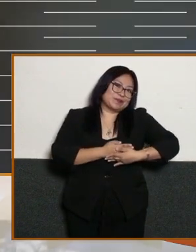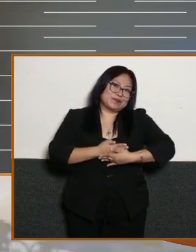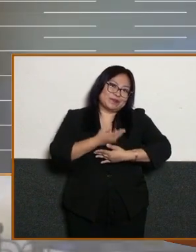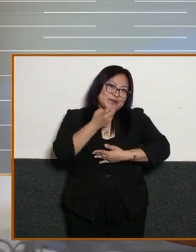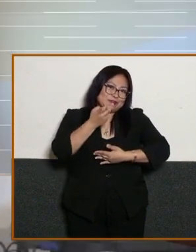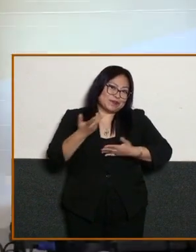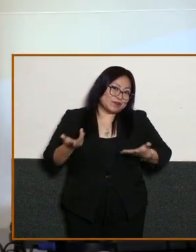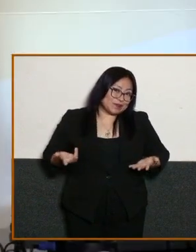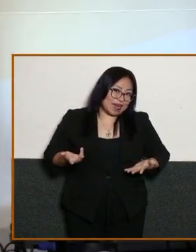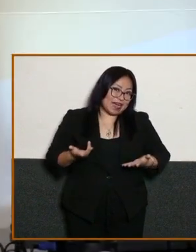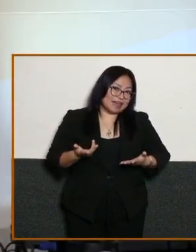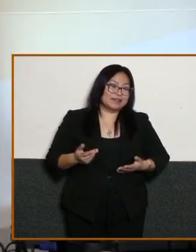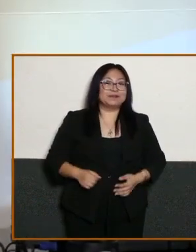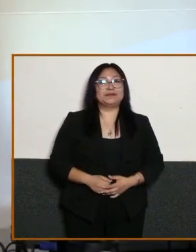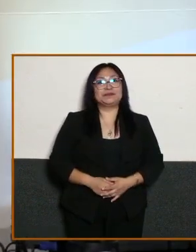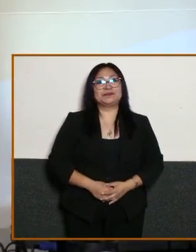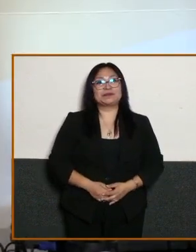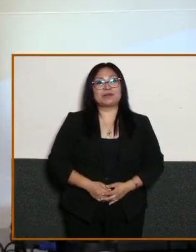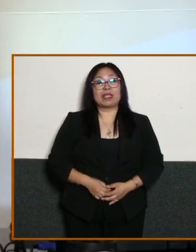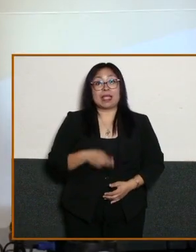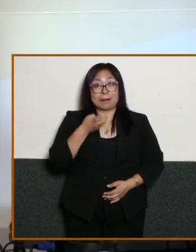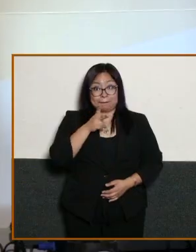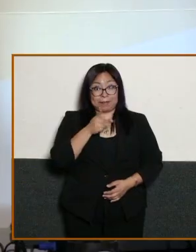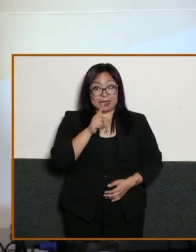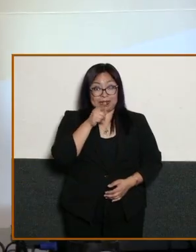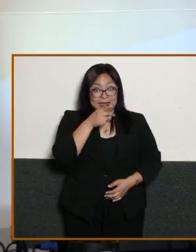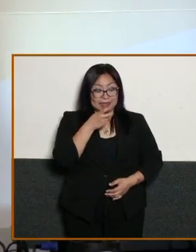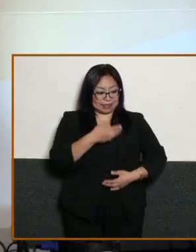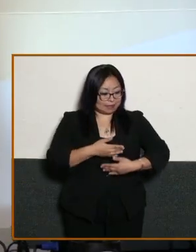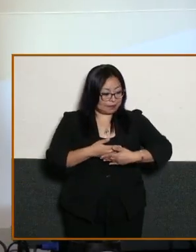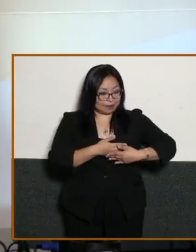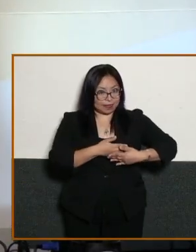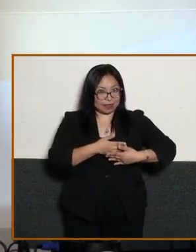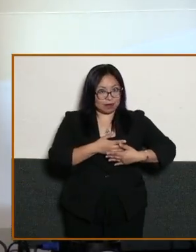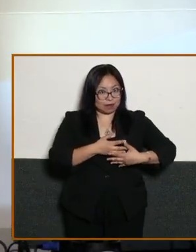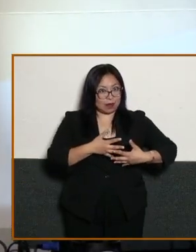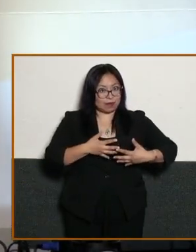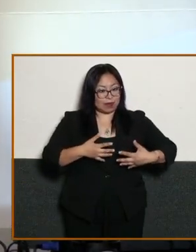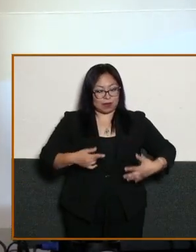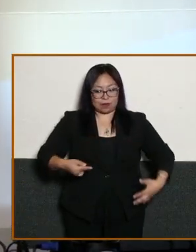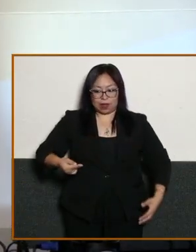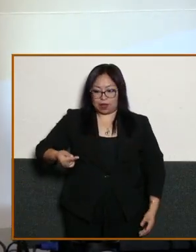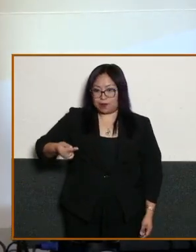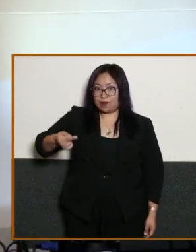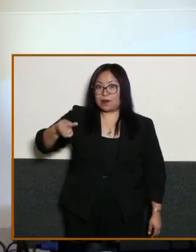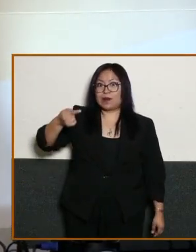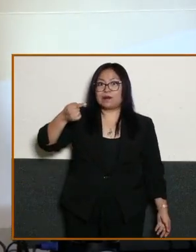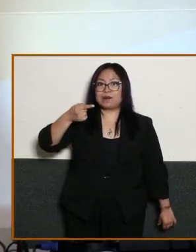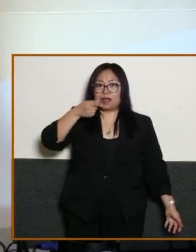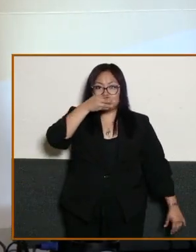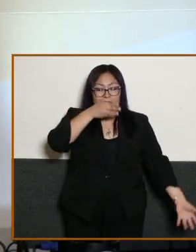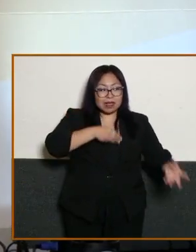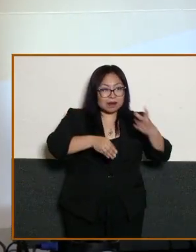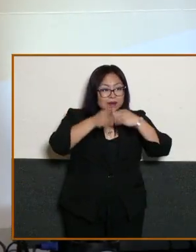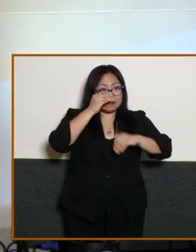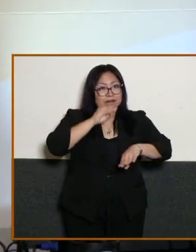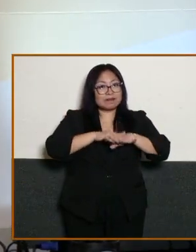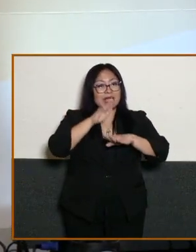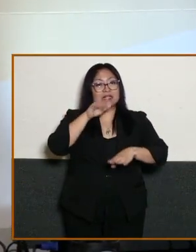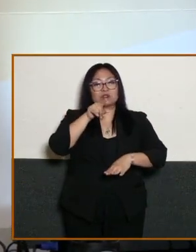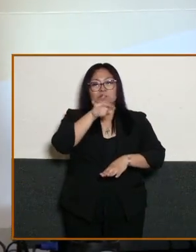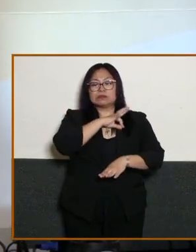Son bebés. Pero estos bebés van a crecer y van a saber más y ustedes van a poder hacer una base